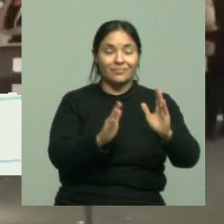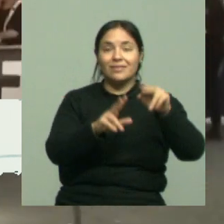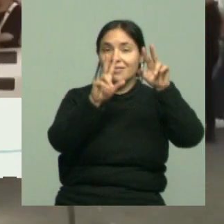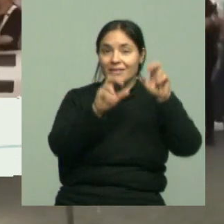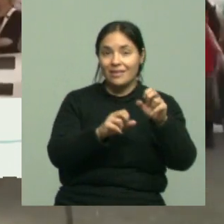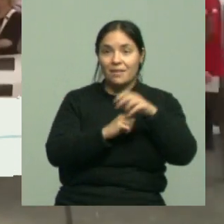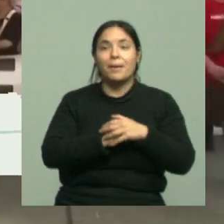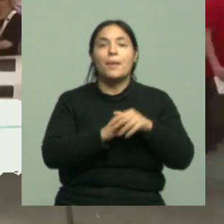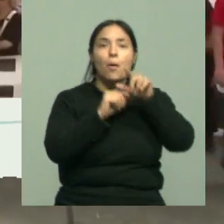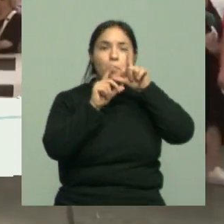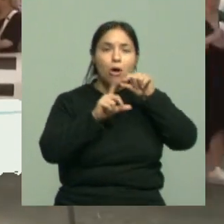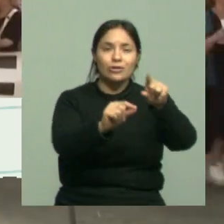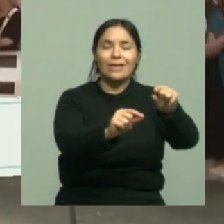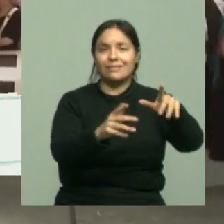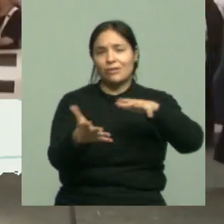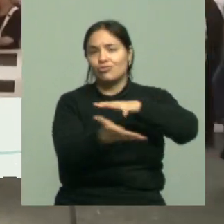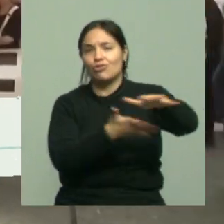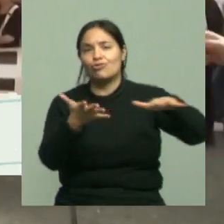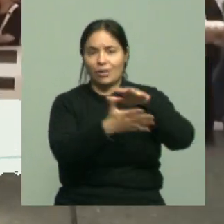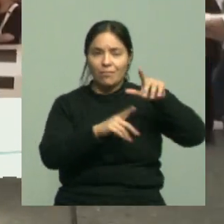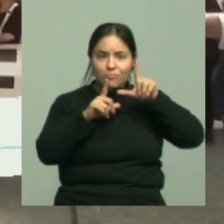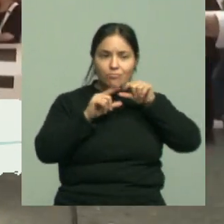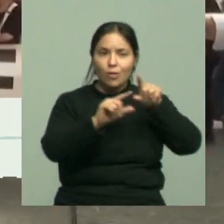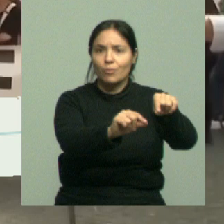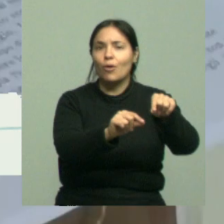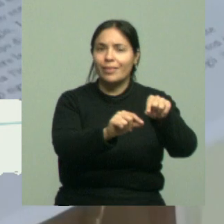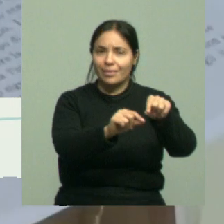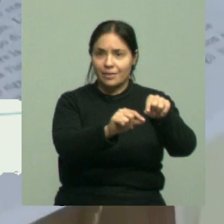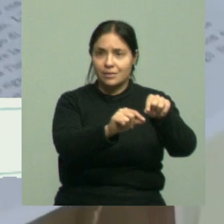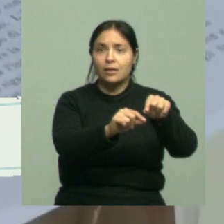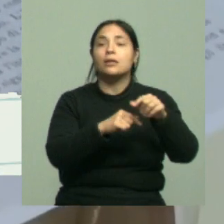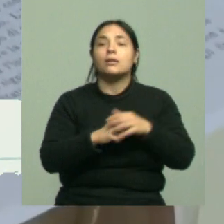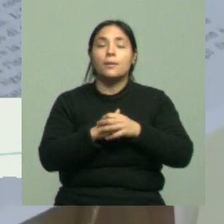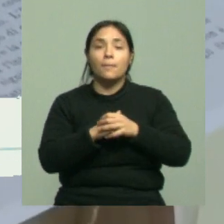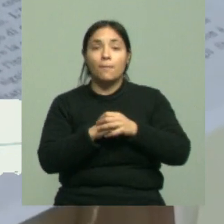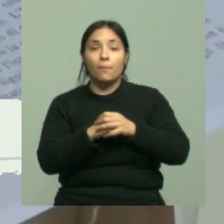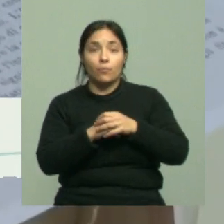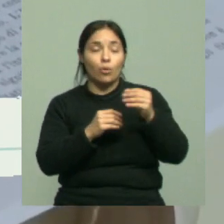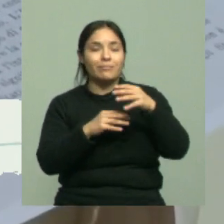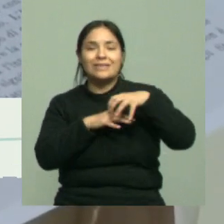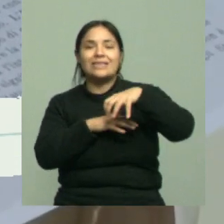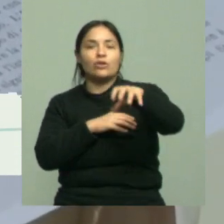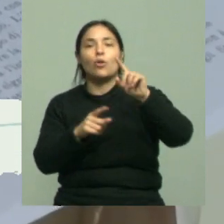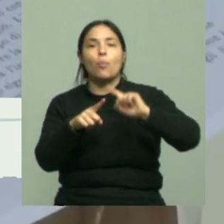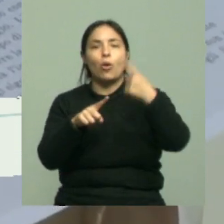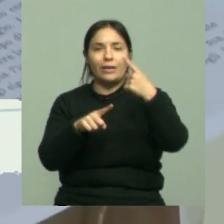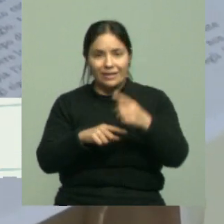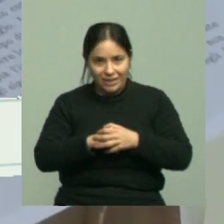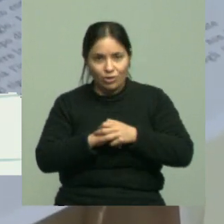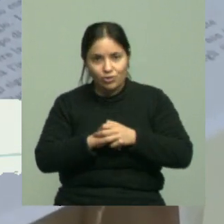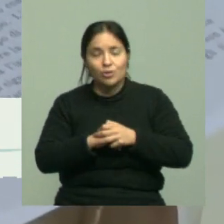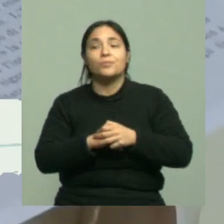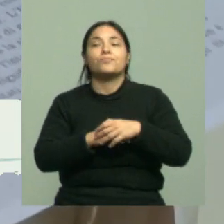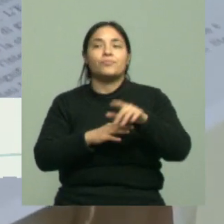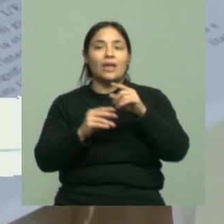de los reclamos sociales, cuando los reclamos sociales son tomados por los sectores políticos, ¿no? ¿A qué me refiero? La